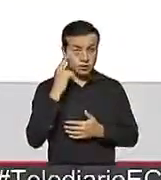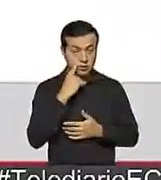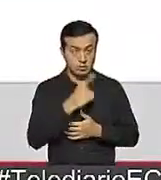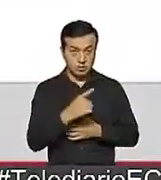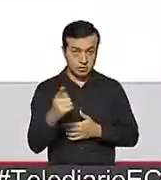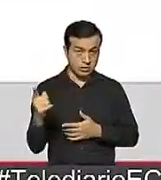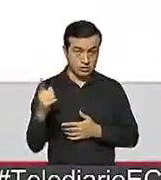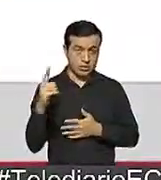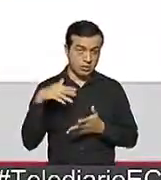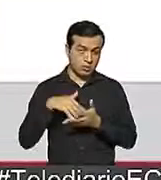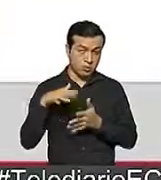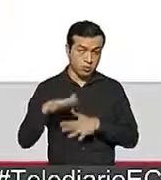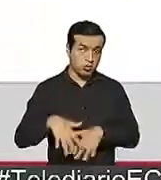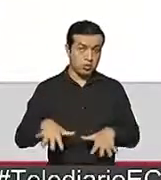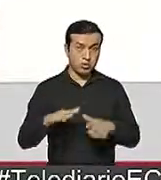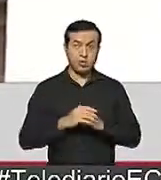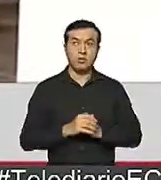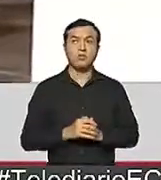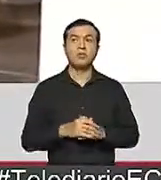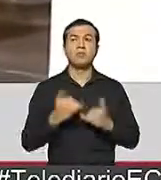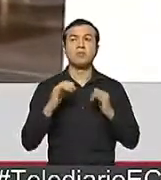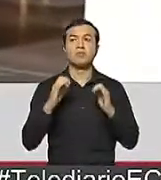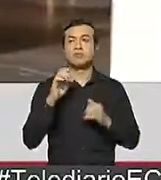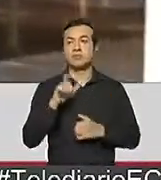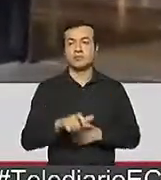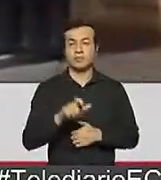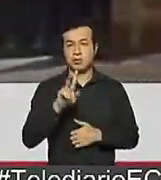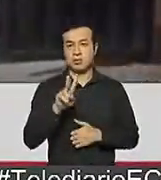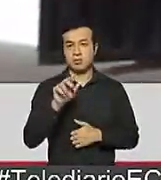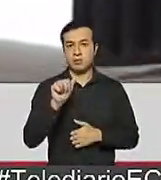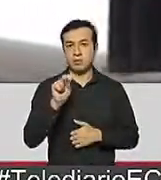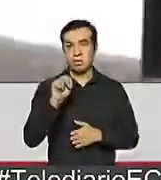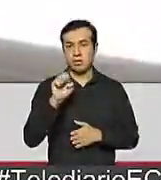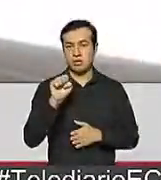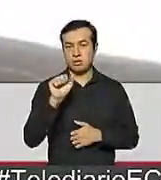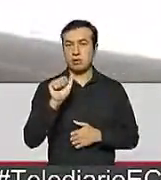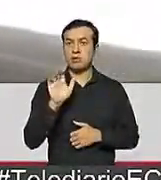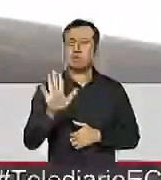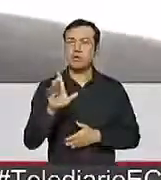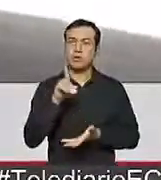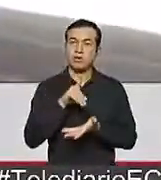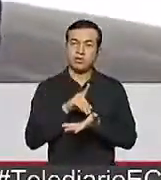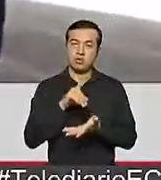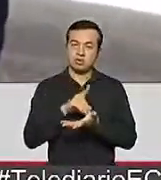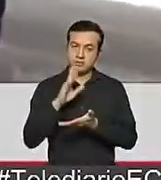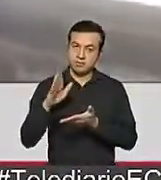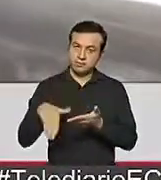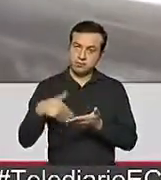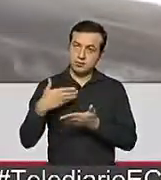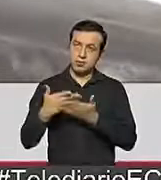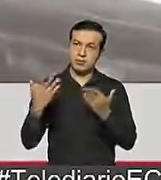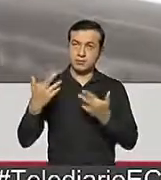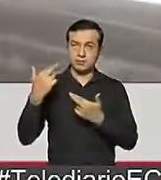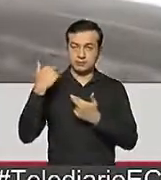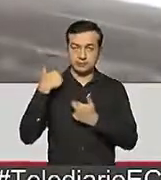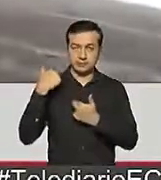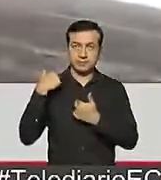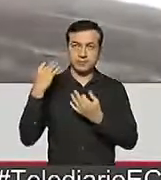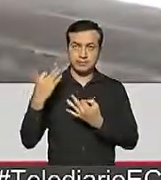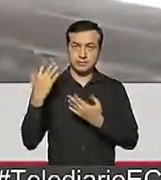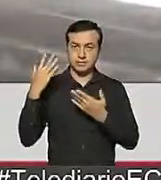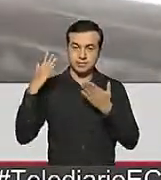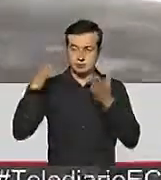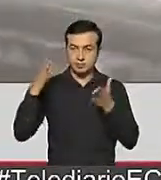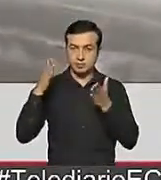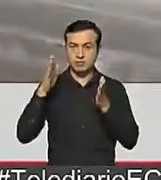estudian acá diariamente. Vamos a conversar en este momento con Vanessa Echeverría, doctora, quien está precisamente a cargo de esta